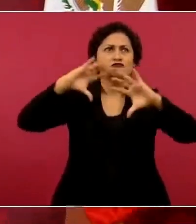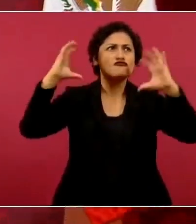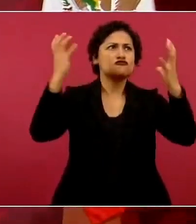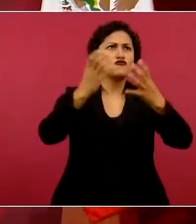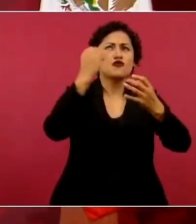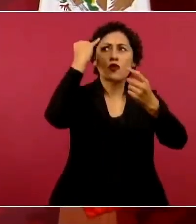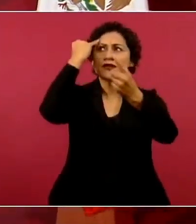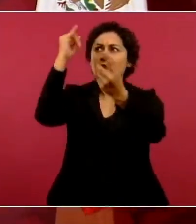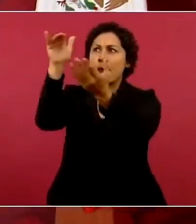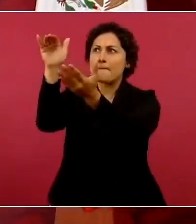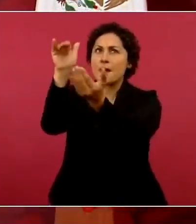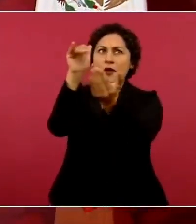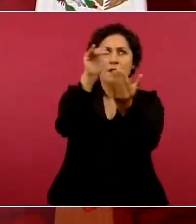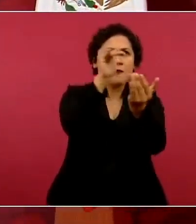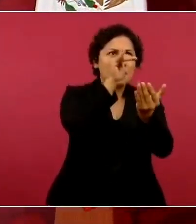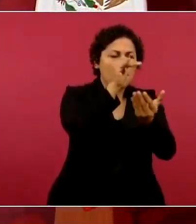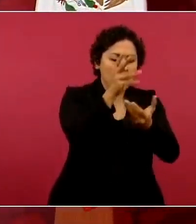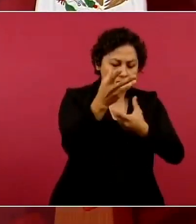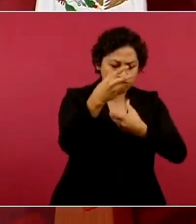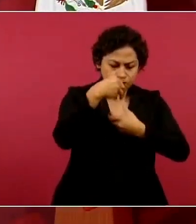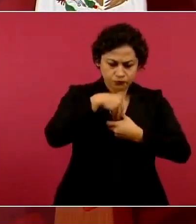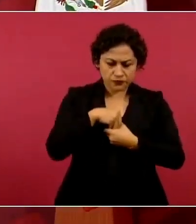pero también lo nuestro.